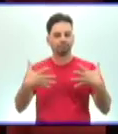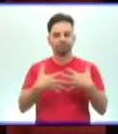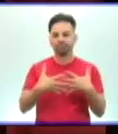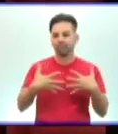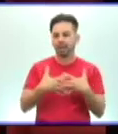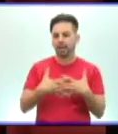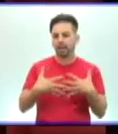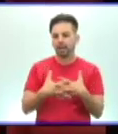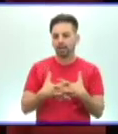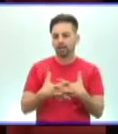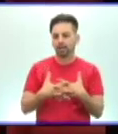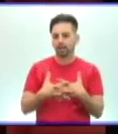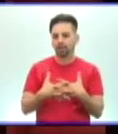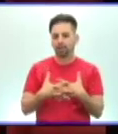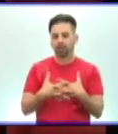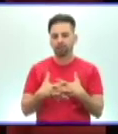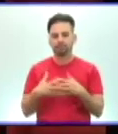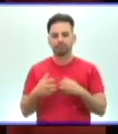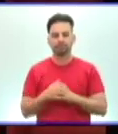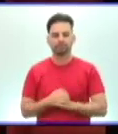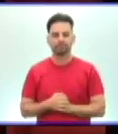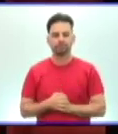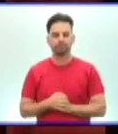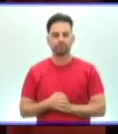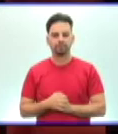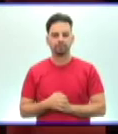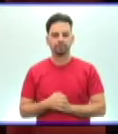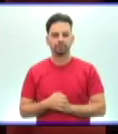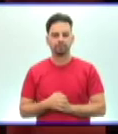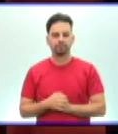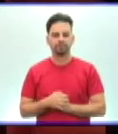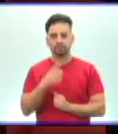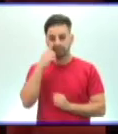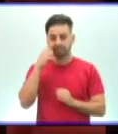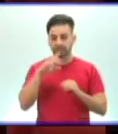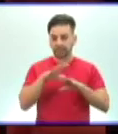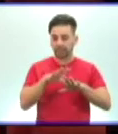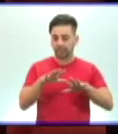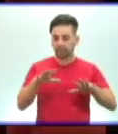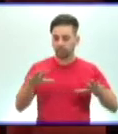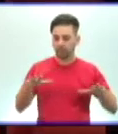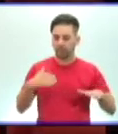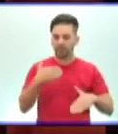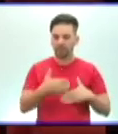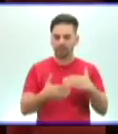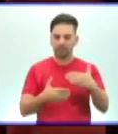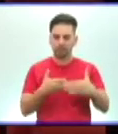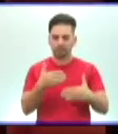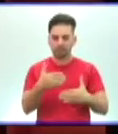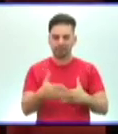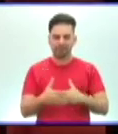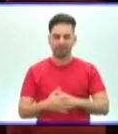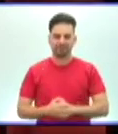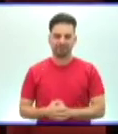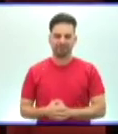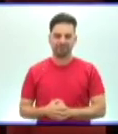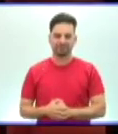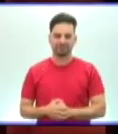los elementos que encontramos en la naturaleza y los procesos y fenómenos que suceden en ella.